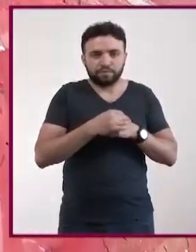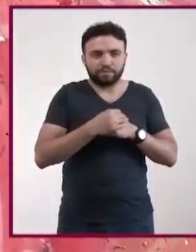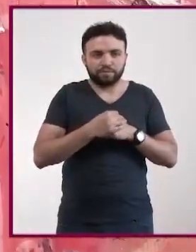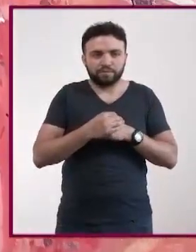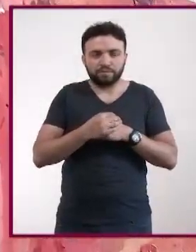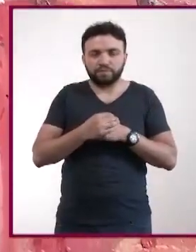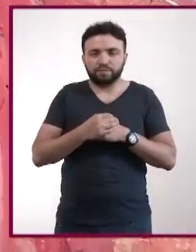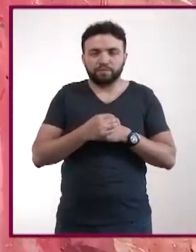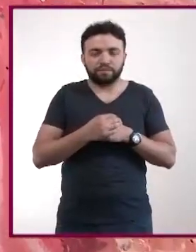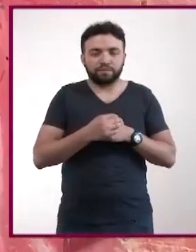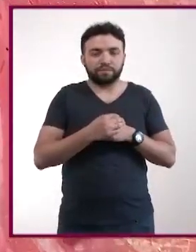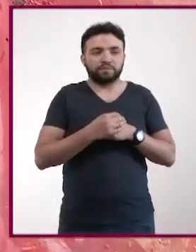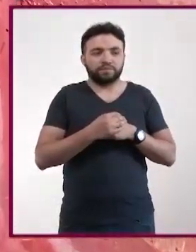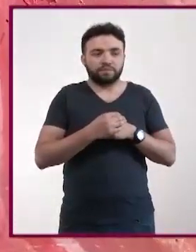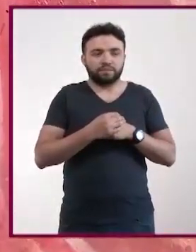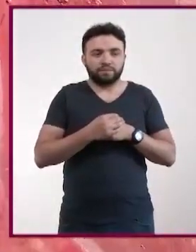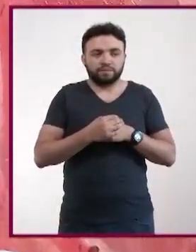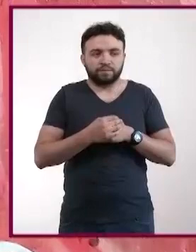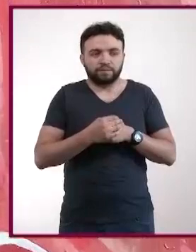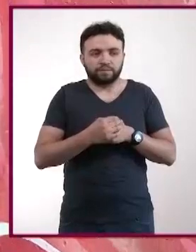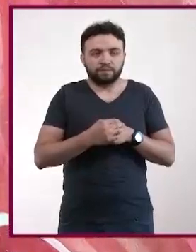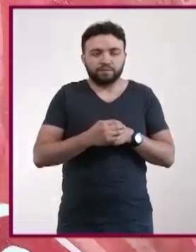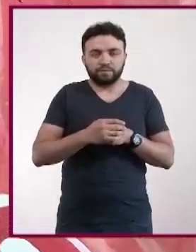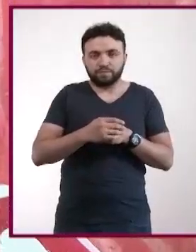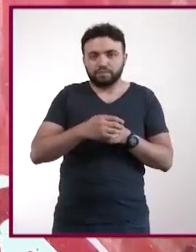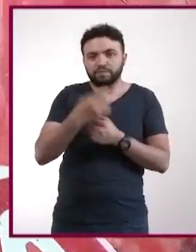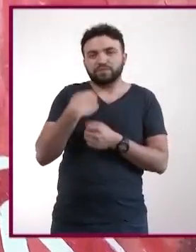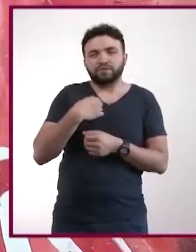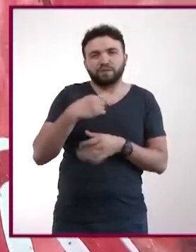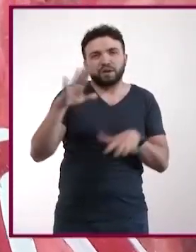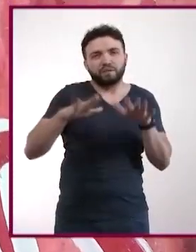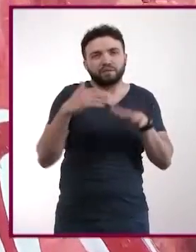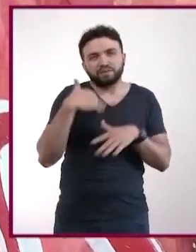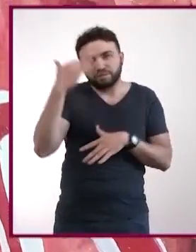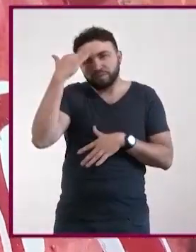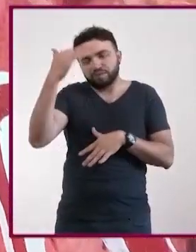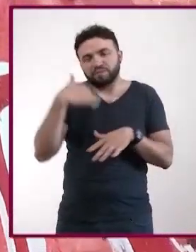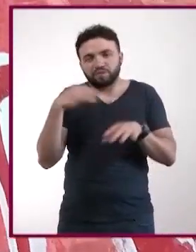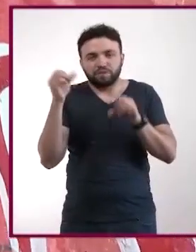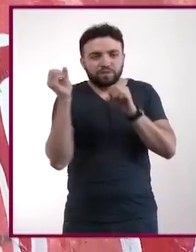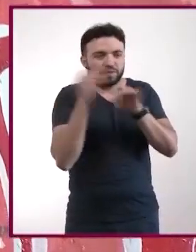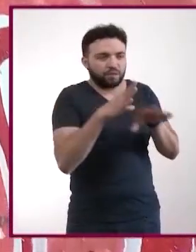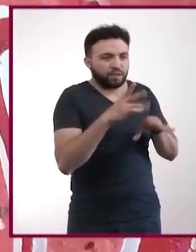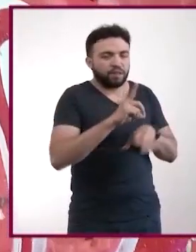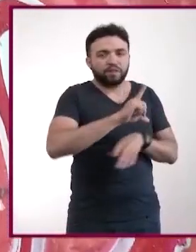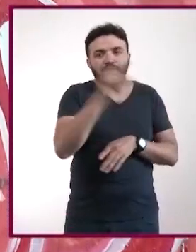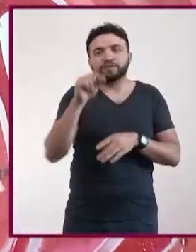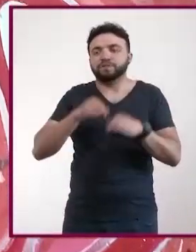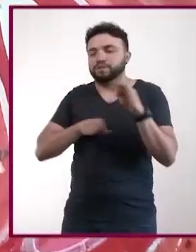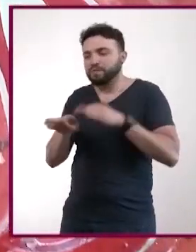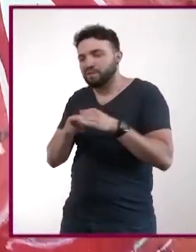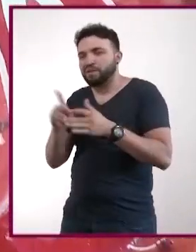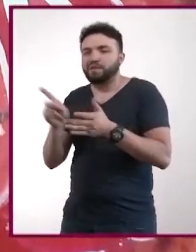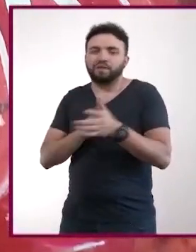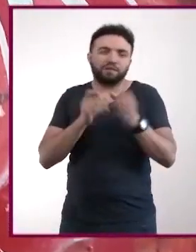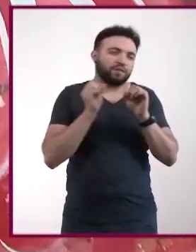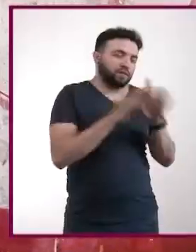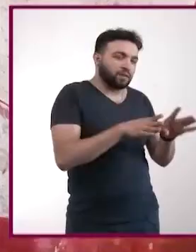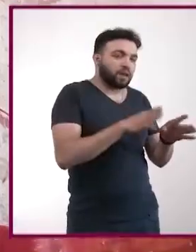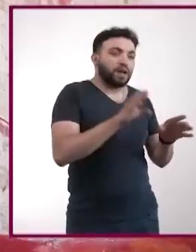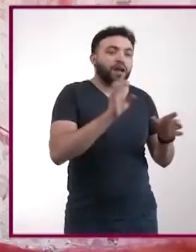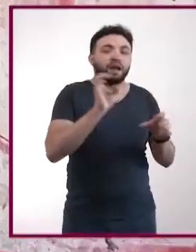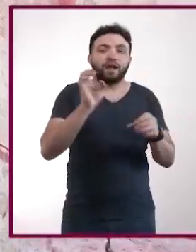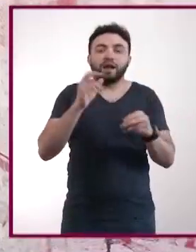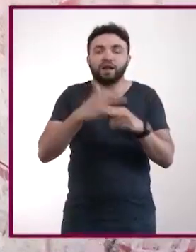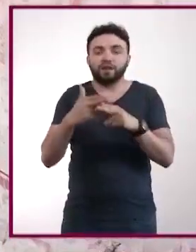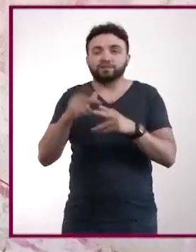por capas y de repente lo dejo un tiempo y luego lo trabajo y lo vuelvo a dejar y así. Hasta que de